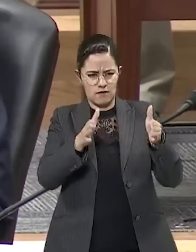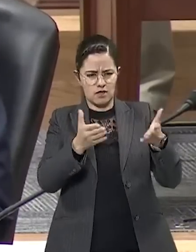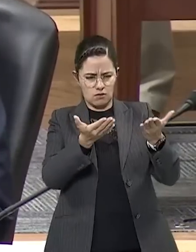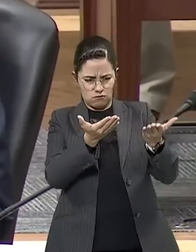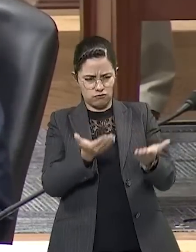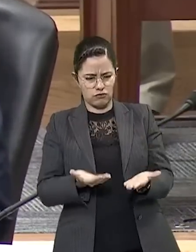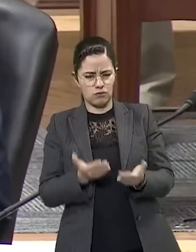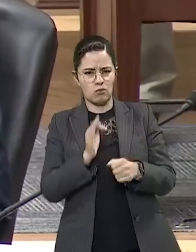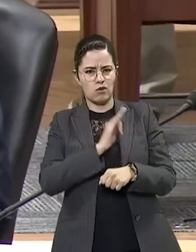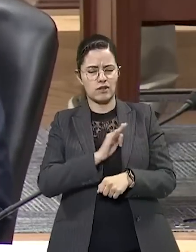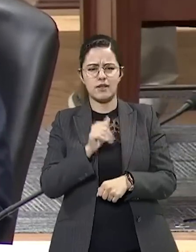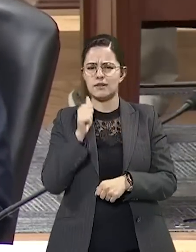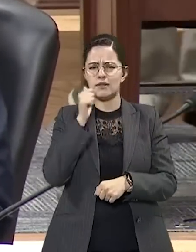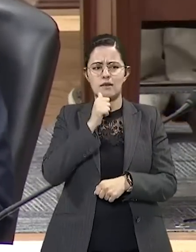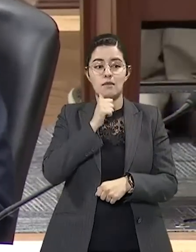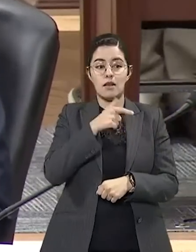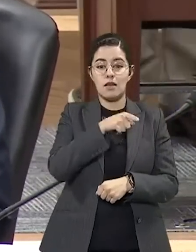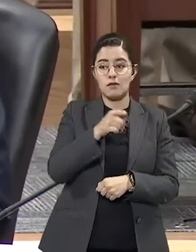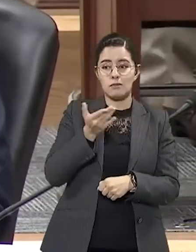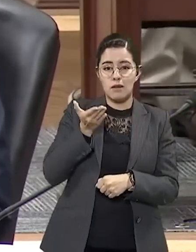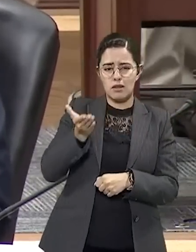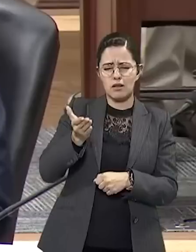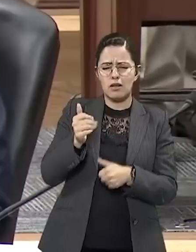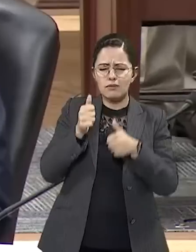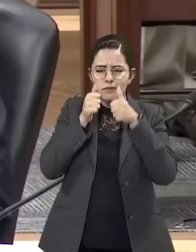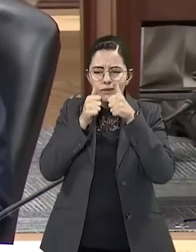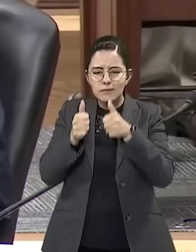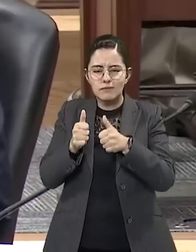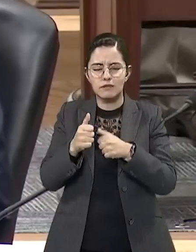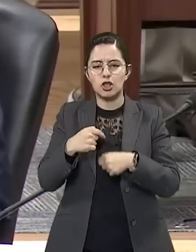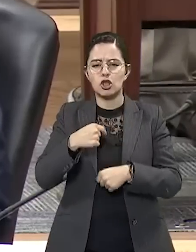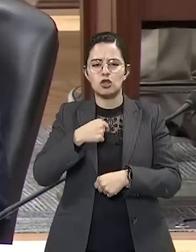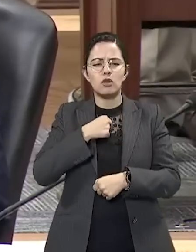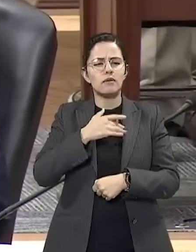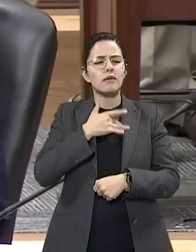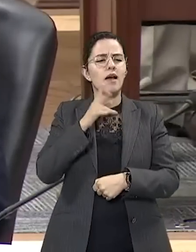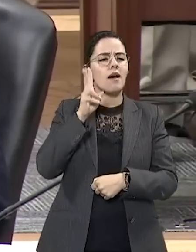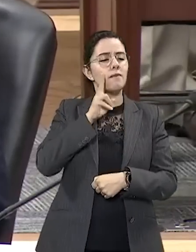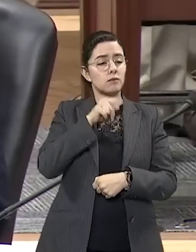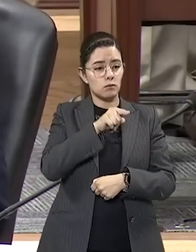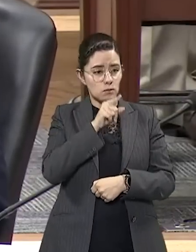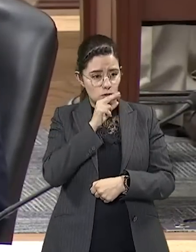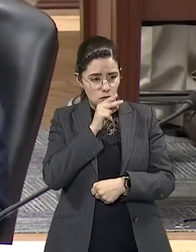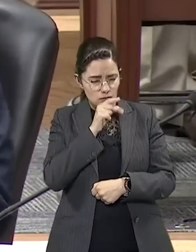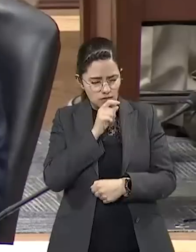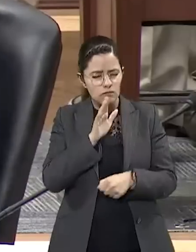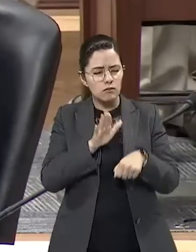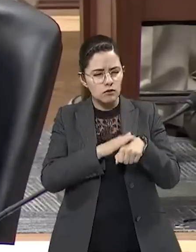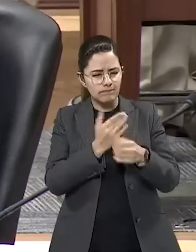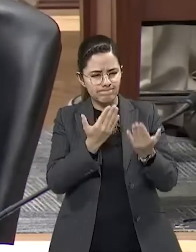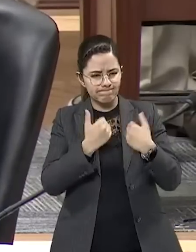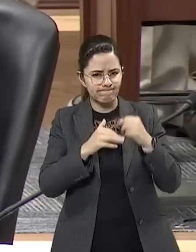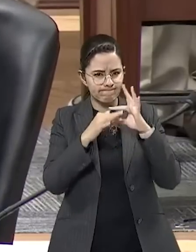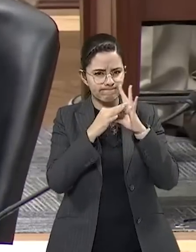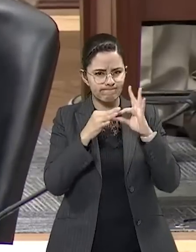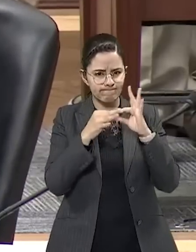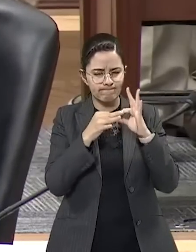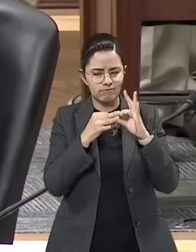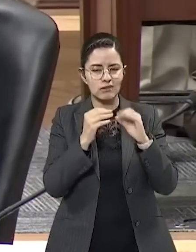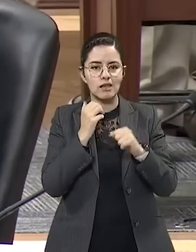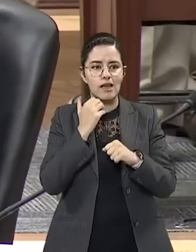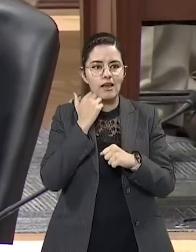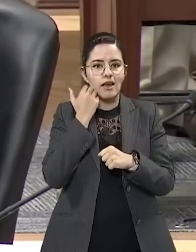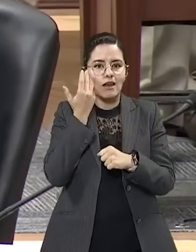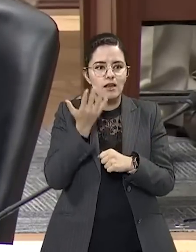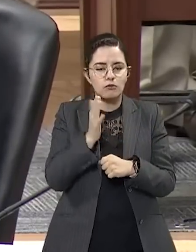cada vez que así lo solicitaban e intenté siempre ser sensible a sus preocupaciones y necesidades con el ánimo de encontrar